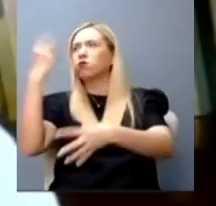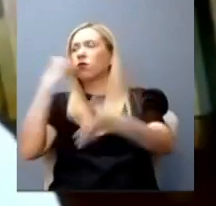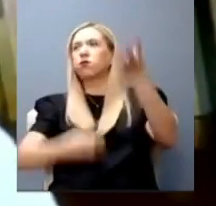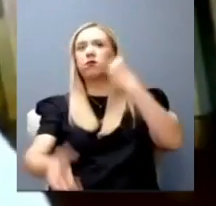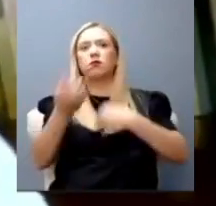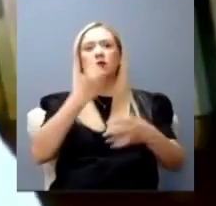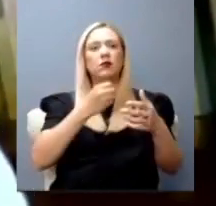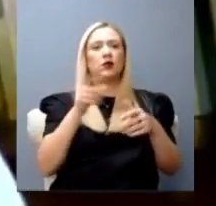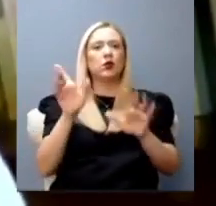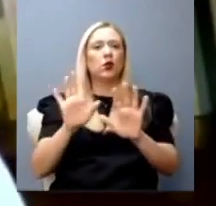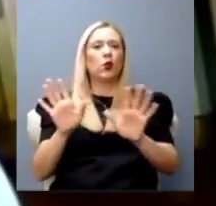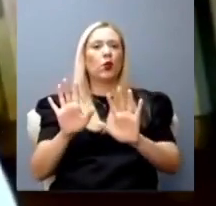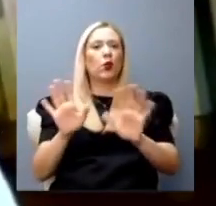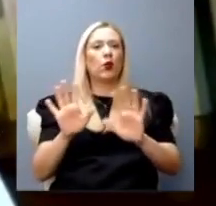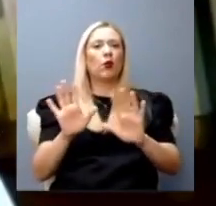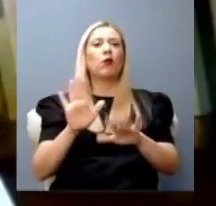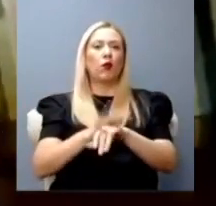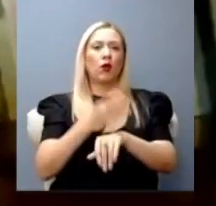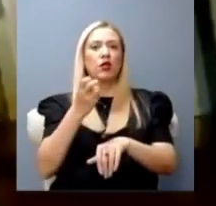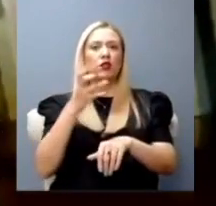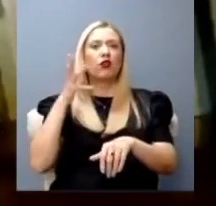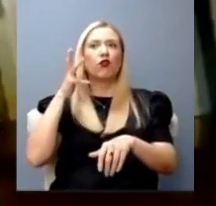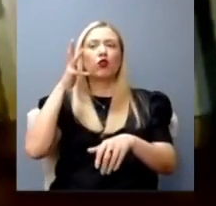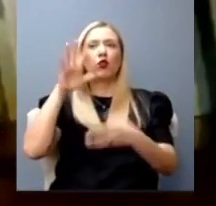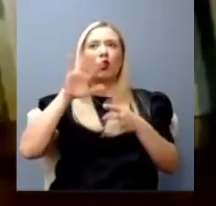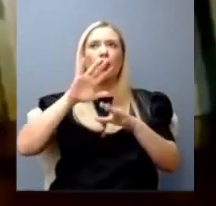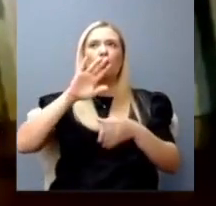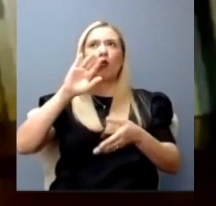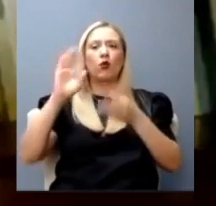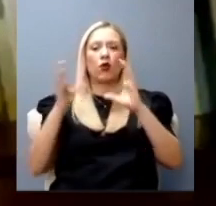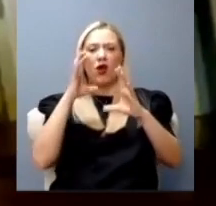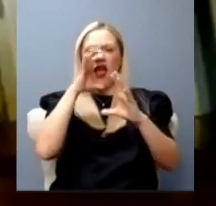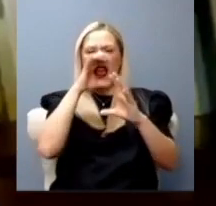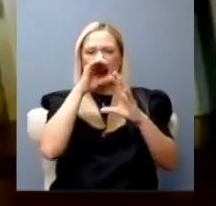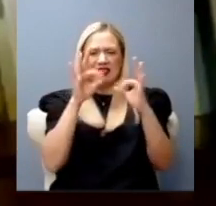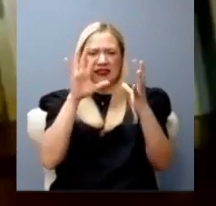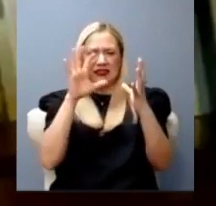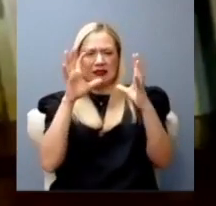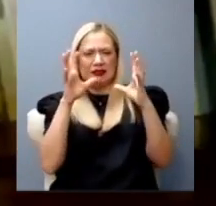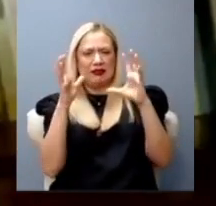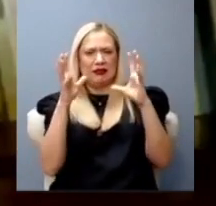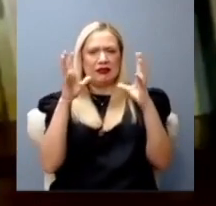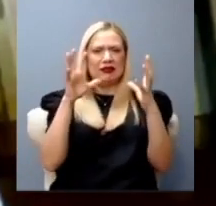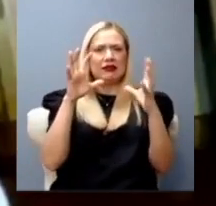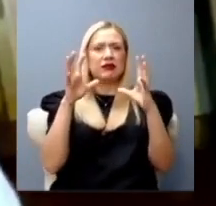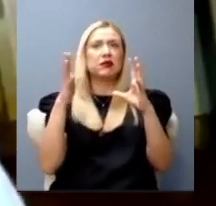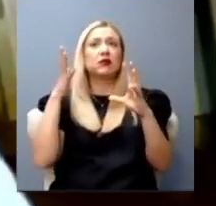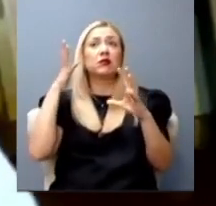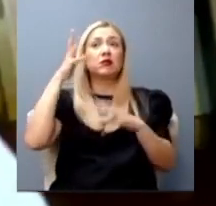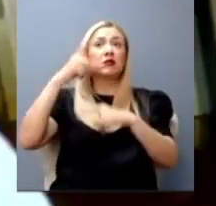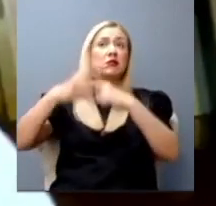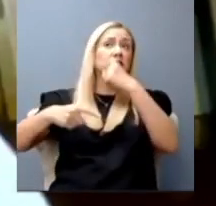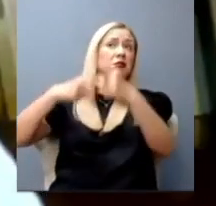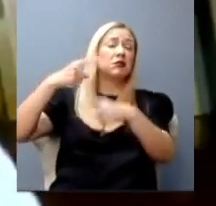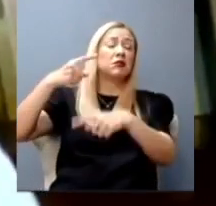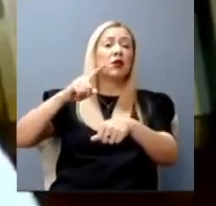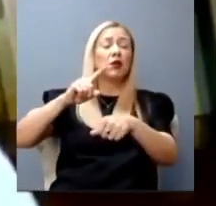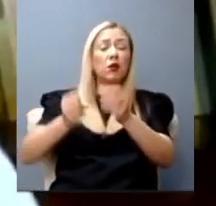climático. Por consiguiente, vamos a tener que sufrir más epidemias en los próximos años